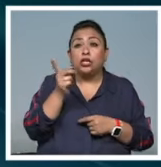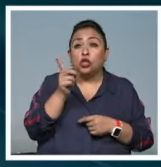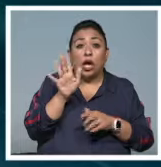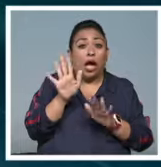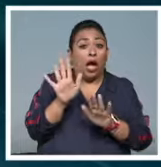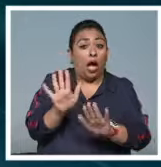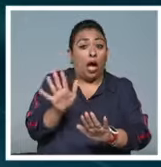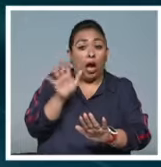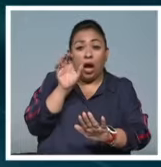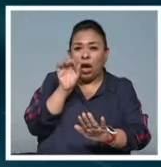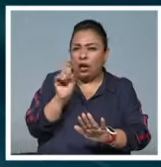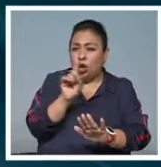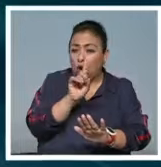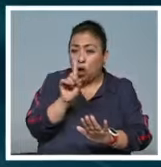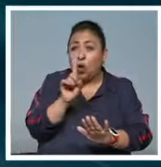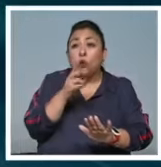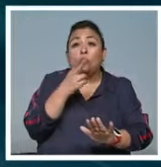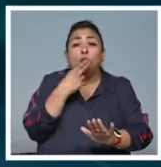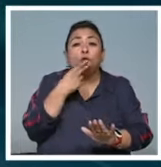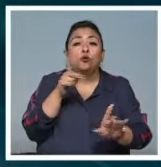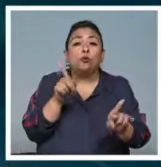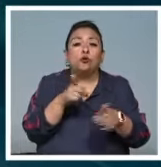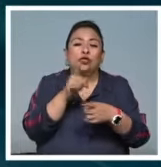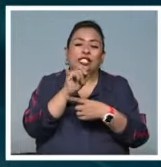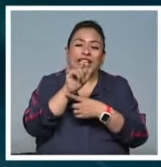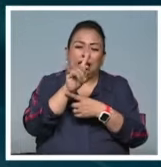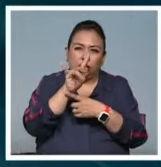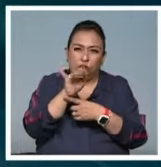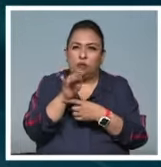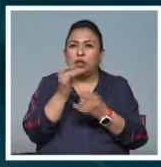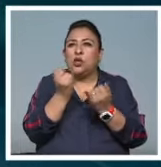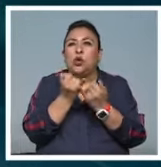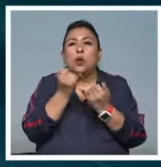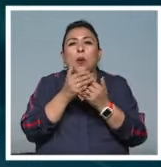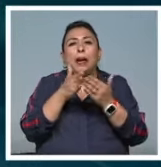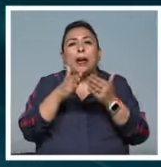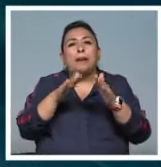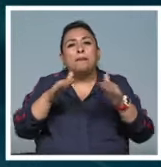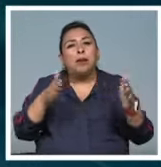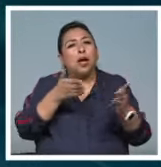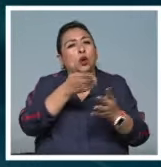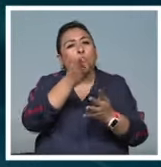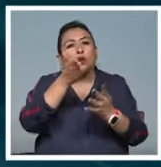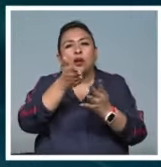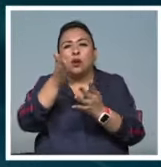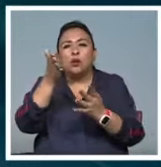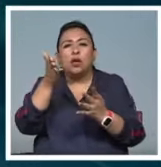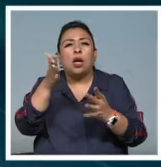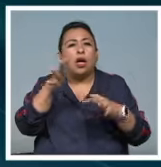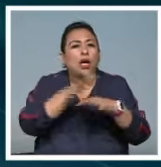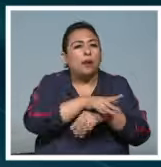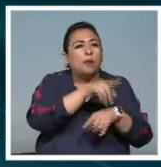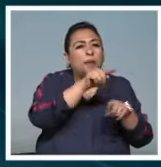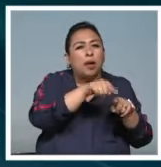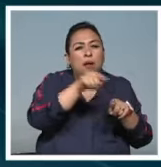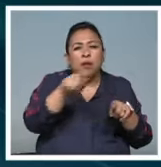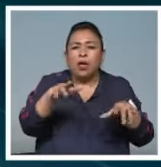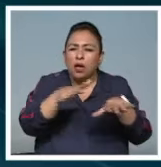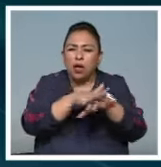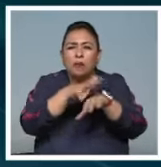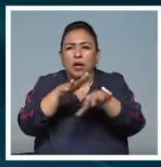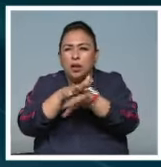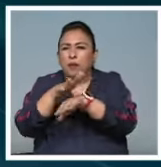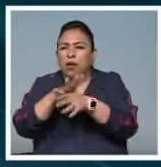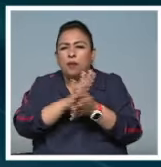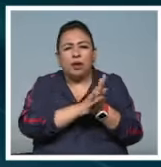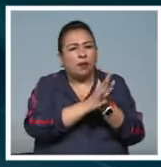eso no es fijo, que los instrumentos como las rutas marítimas, digamos, van de un lugar a otro de manera constante y se